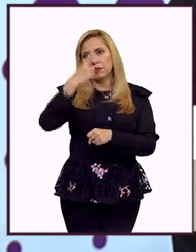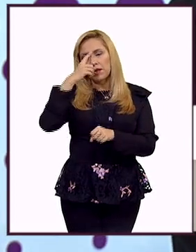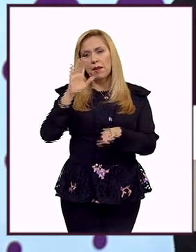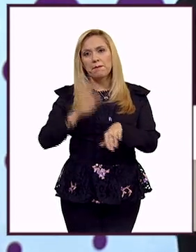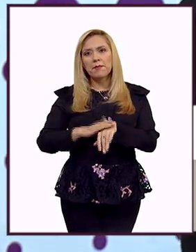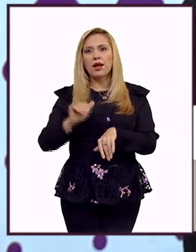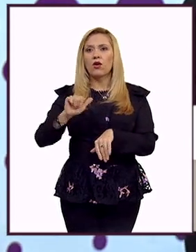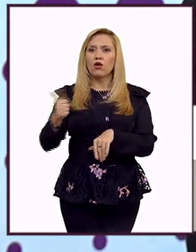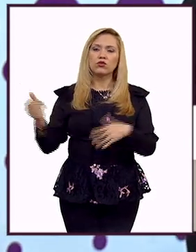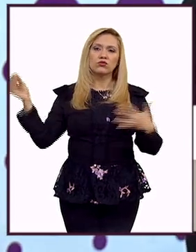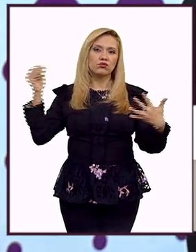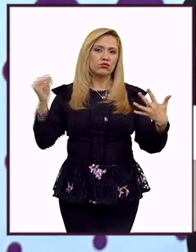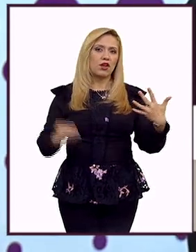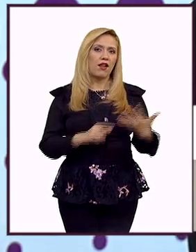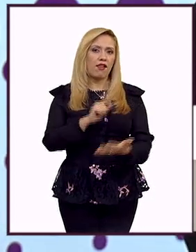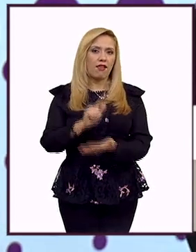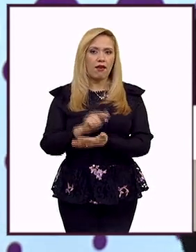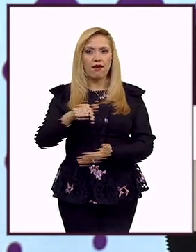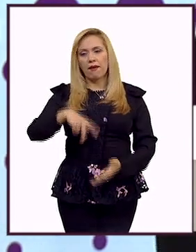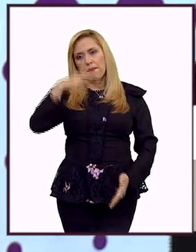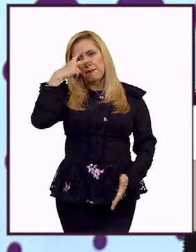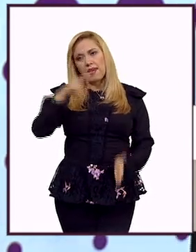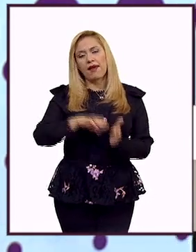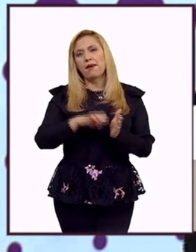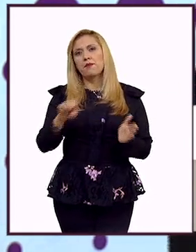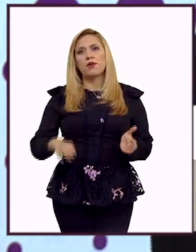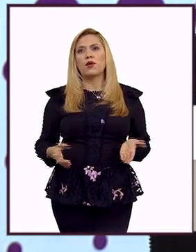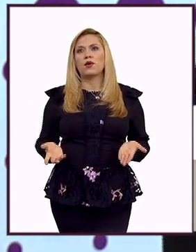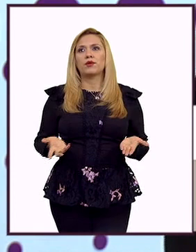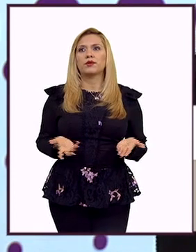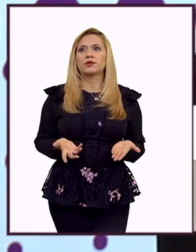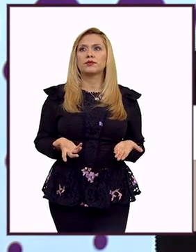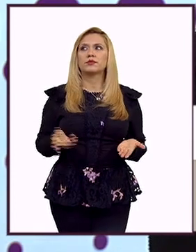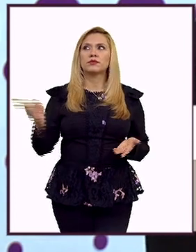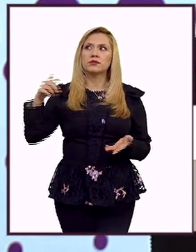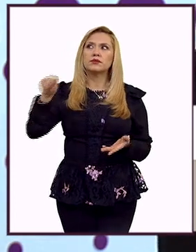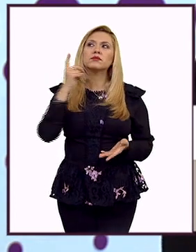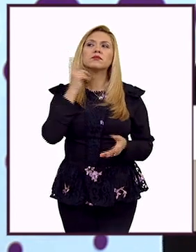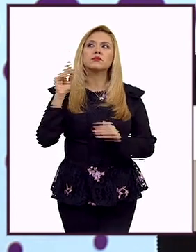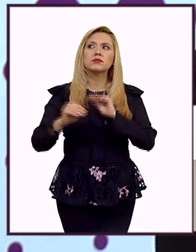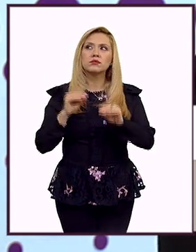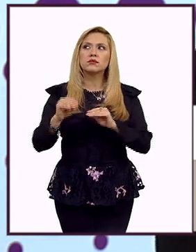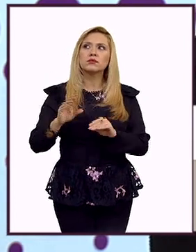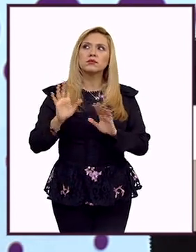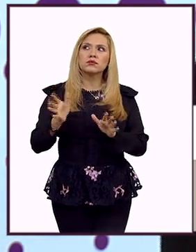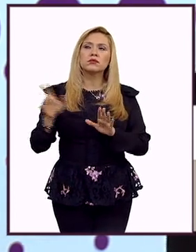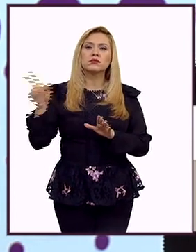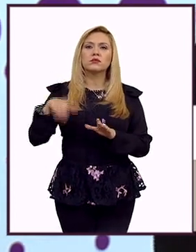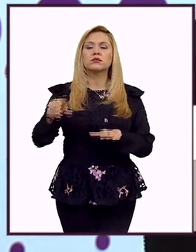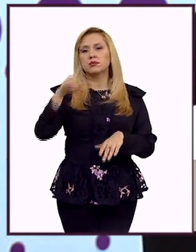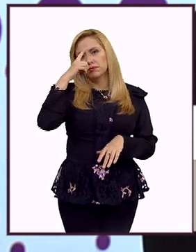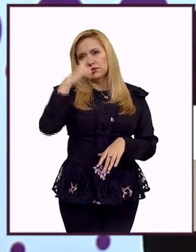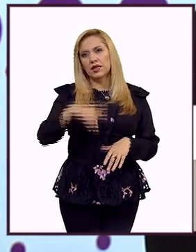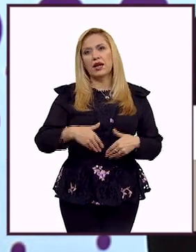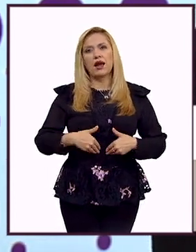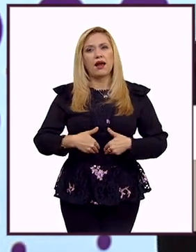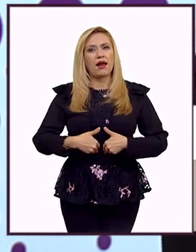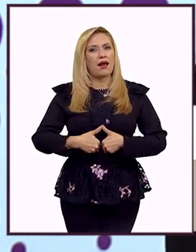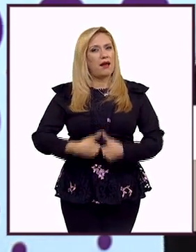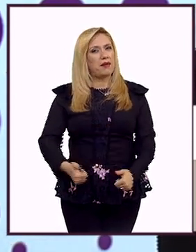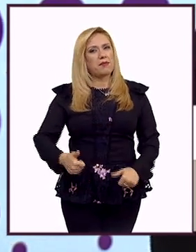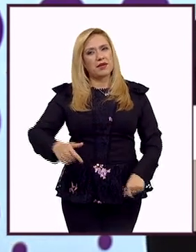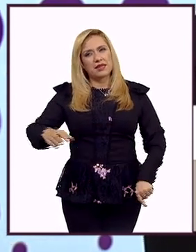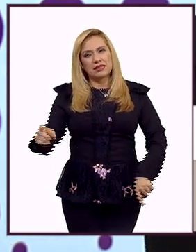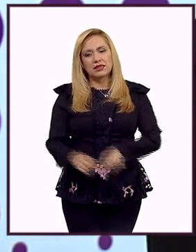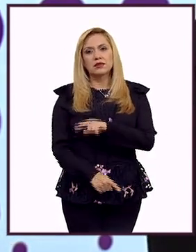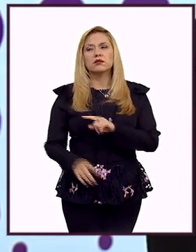instrumentos específicos. En México, por ejemplo, en la agenda legislativa está el Frente Parlamentario contra el Hambre Cero, en el que el FAO participa